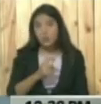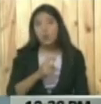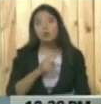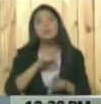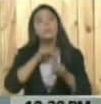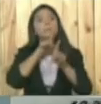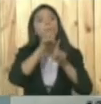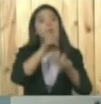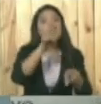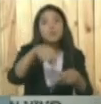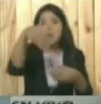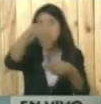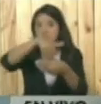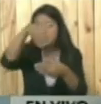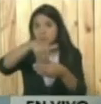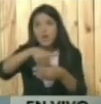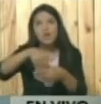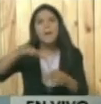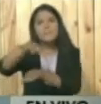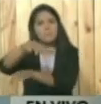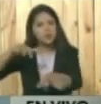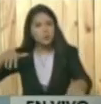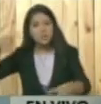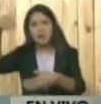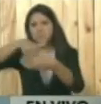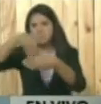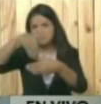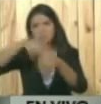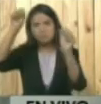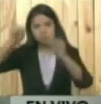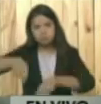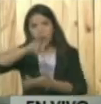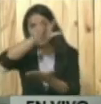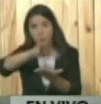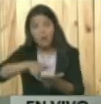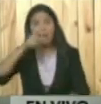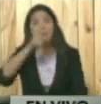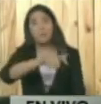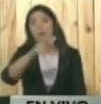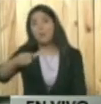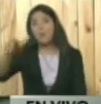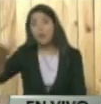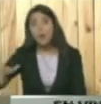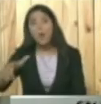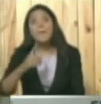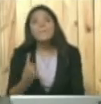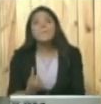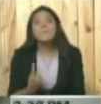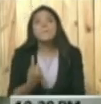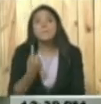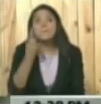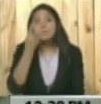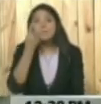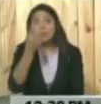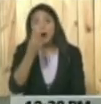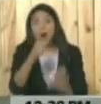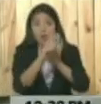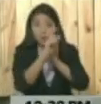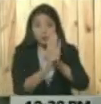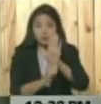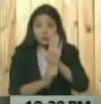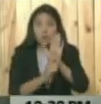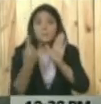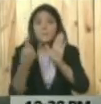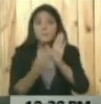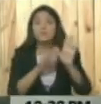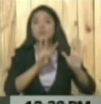en referéndum, votada mayoritariamente por el pueblo. Es por primera vez en la Constitución de